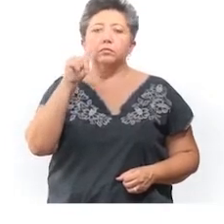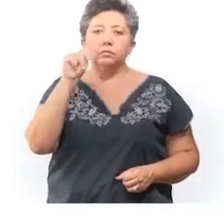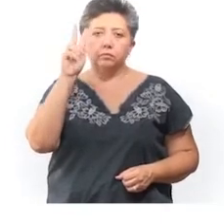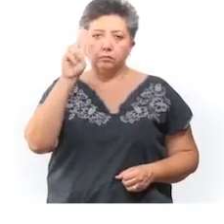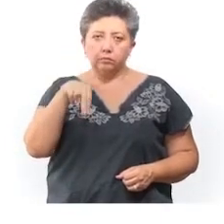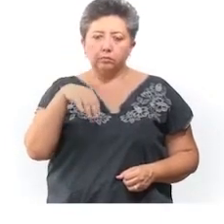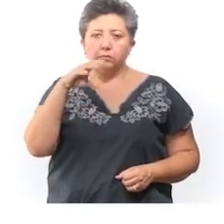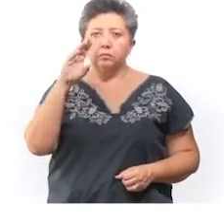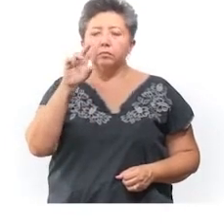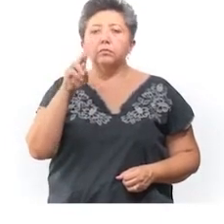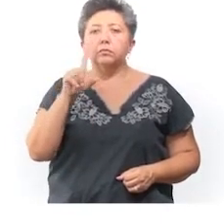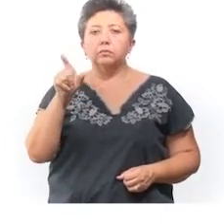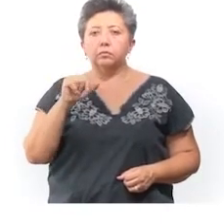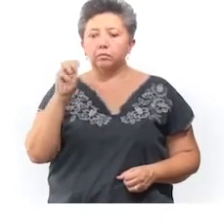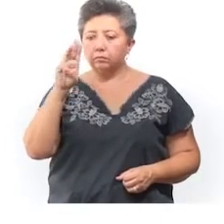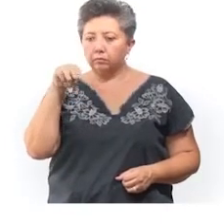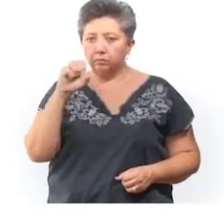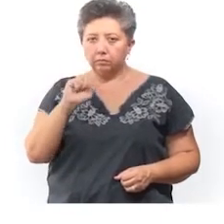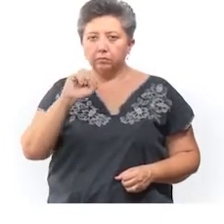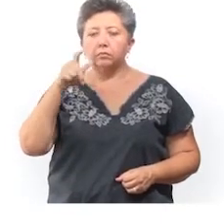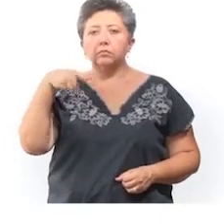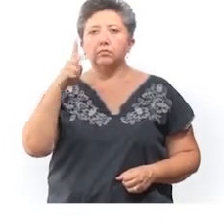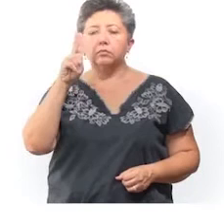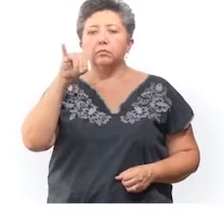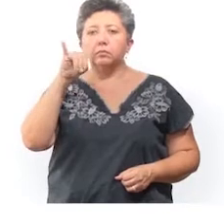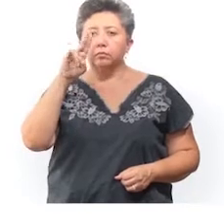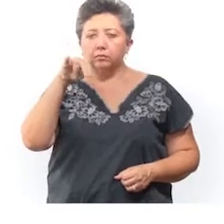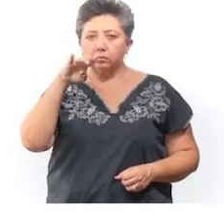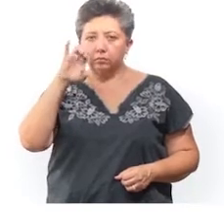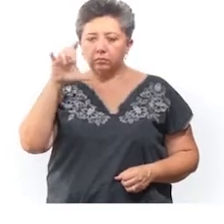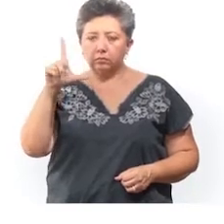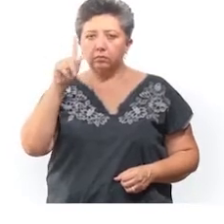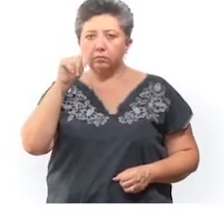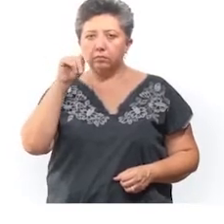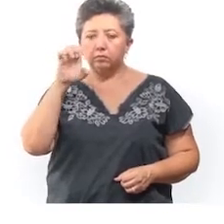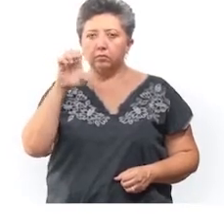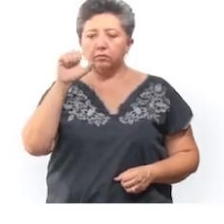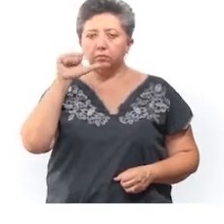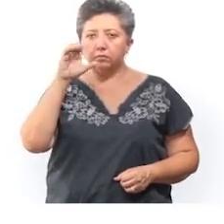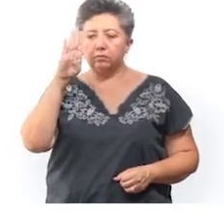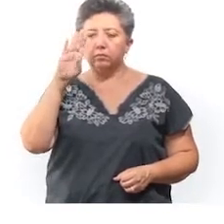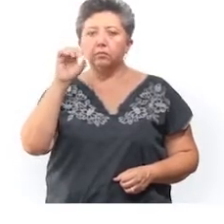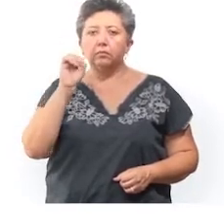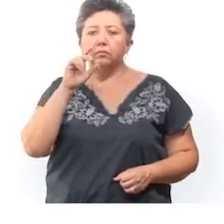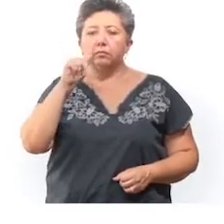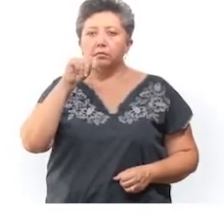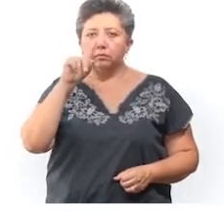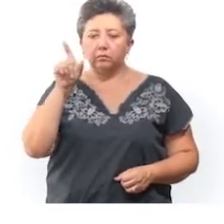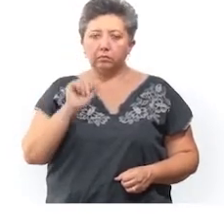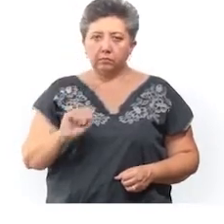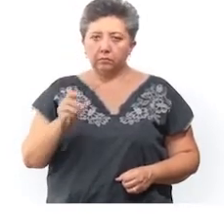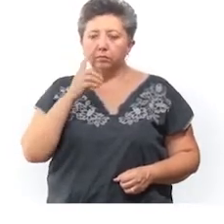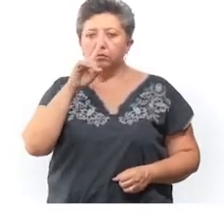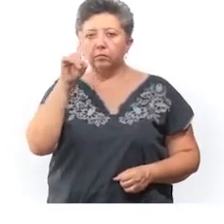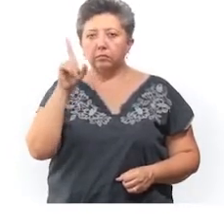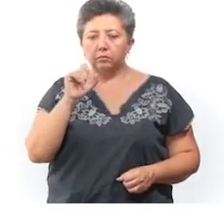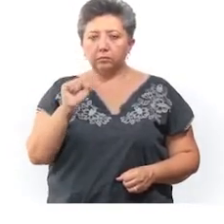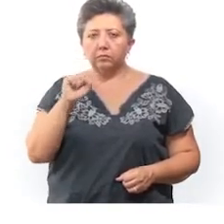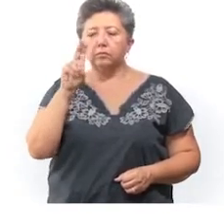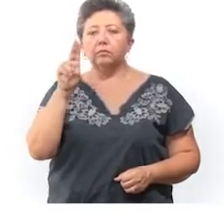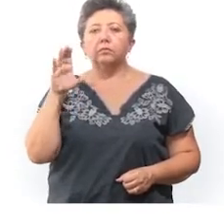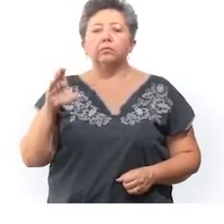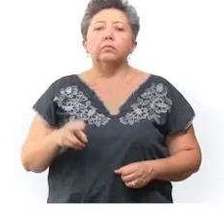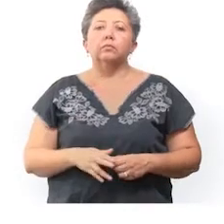Celestún, Cusamá, Citas, Quinchil, Sellé, Teabo, Telchac Puerto, Temozón, Tixcocop, Tzucacap y